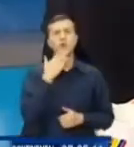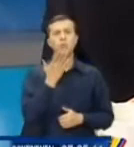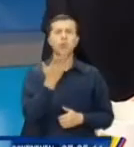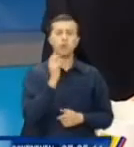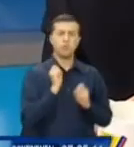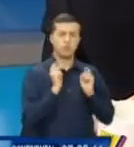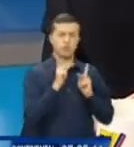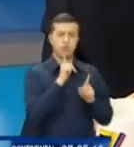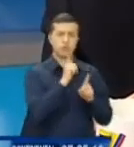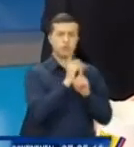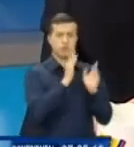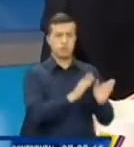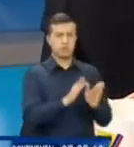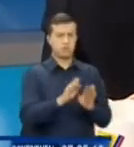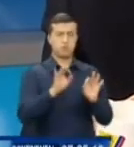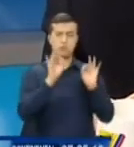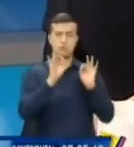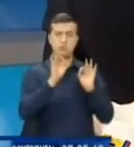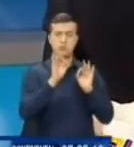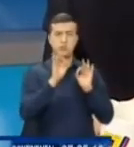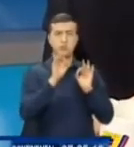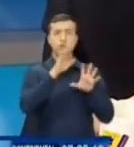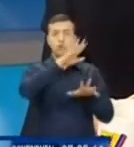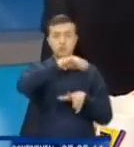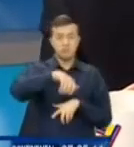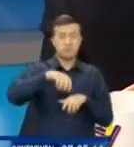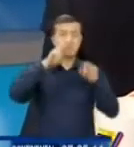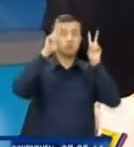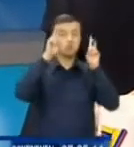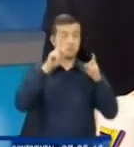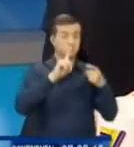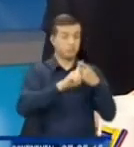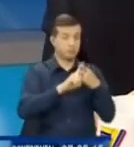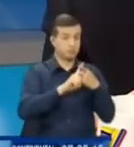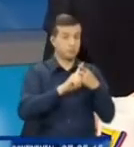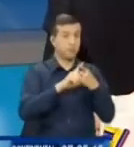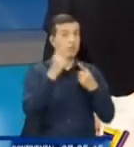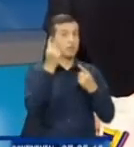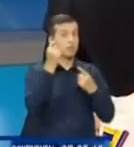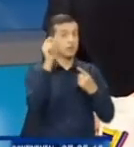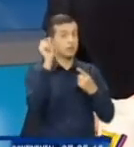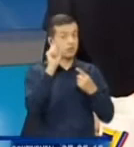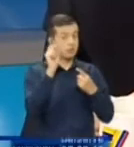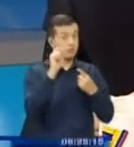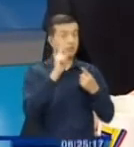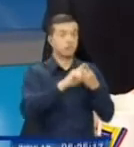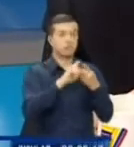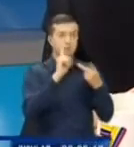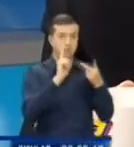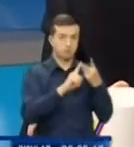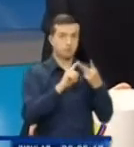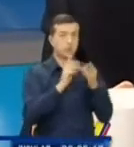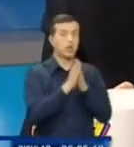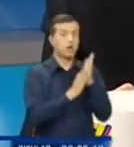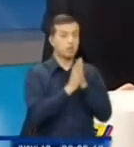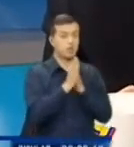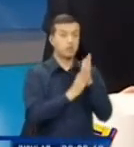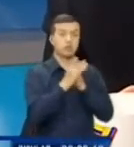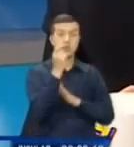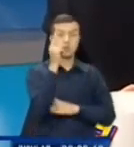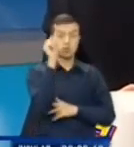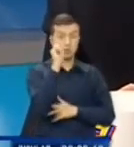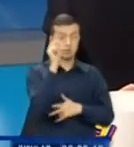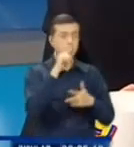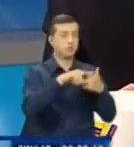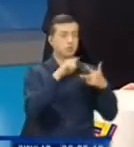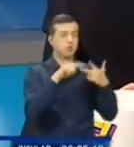para establecer qué es lo que se debe cultivar y para no afectar presión para optimizar para optimizar precios dentro del mercado cómo se va